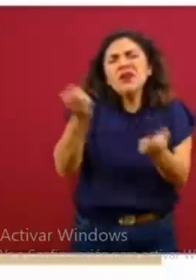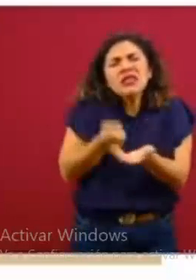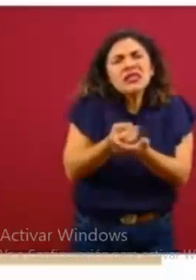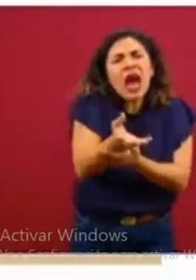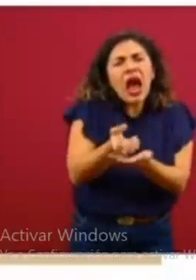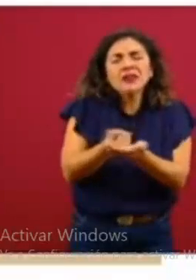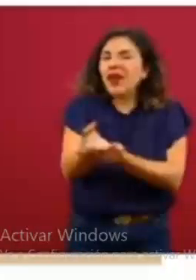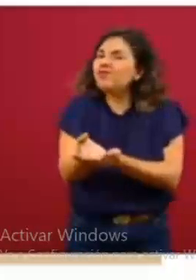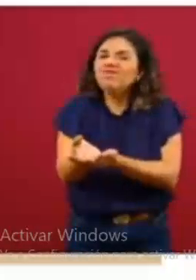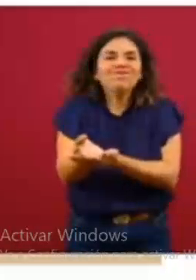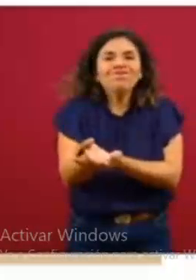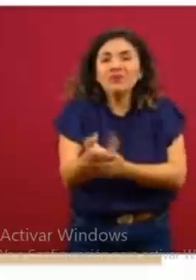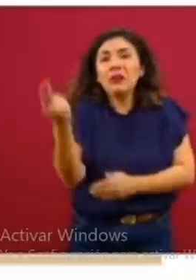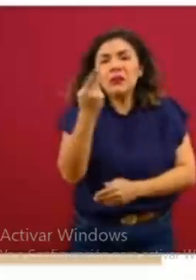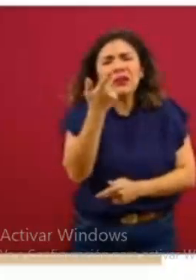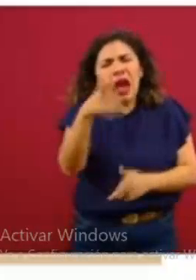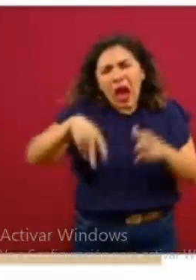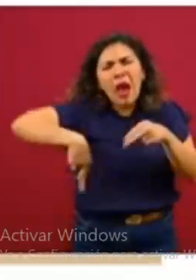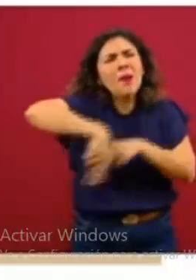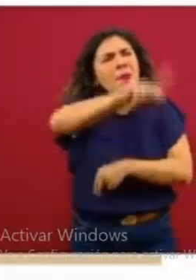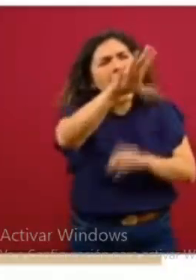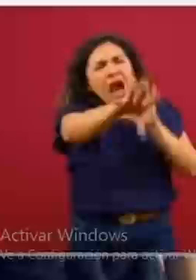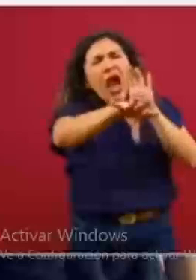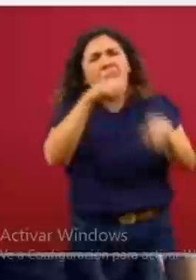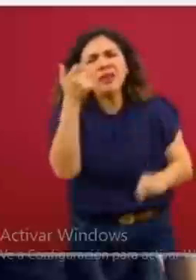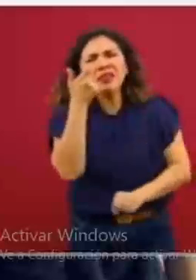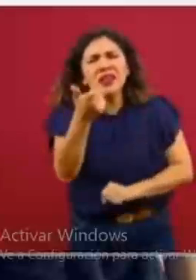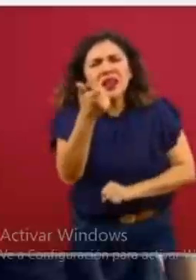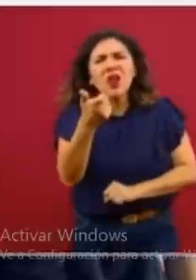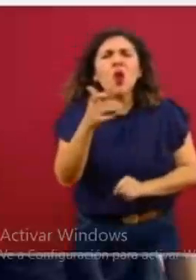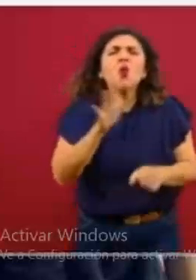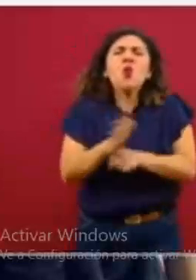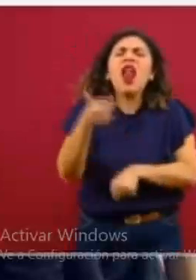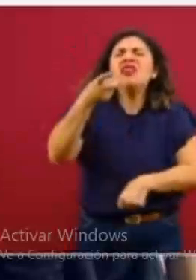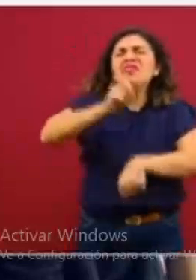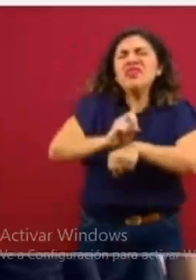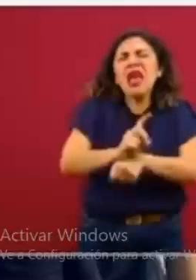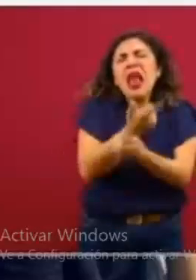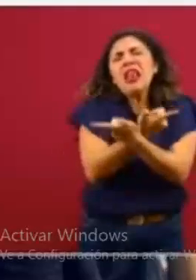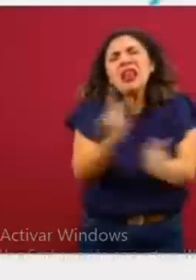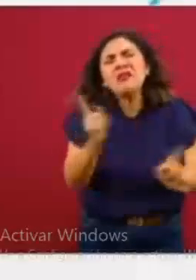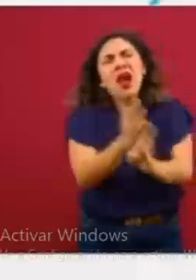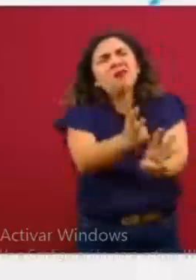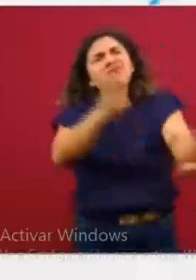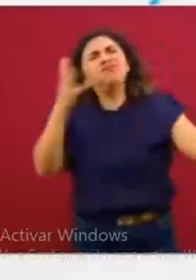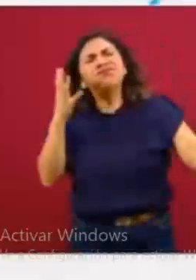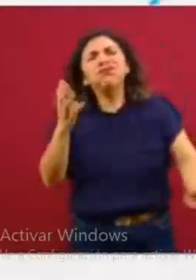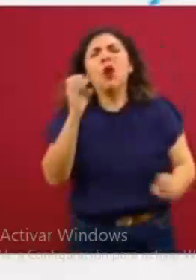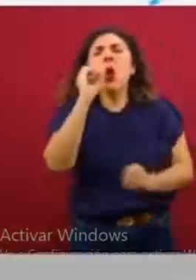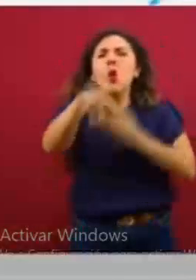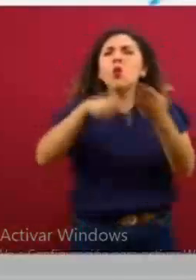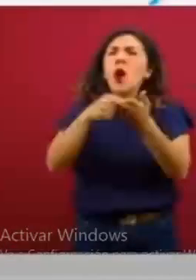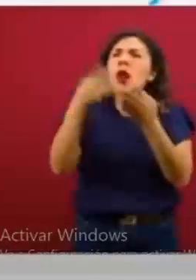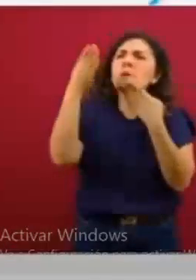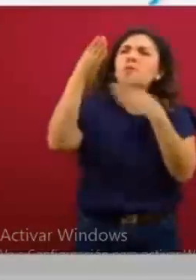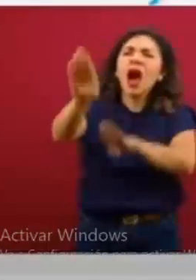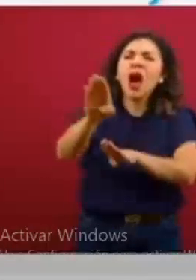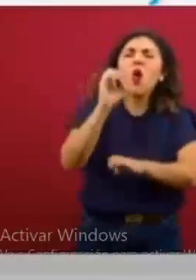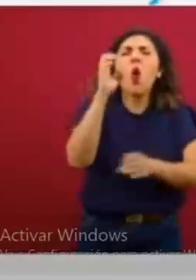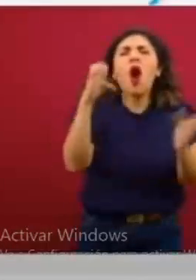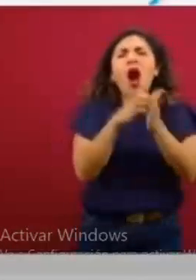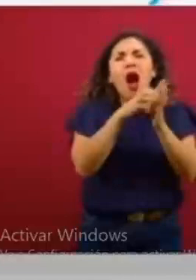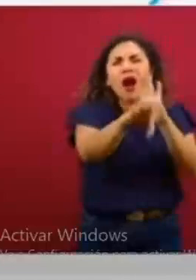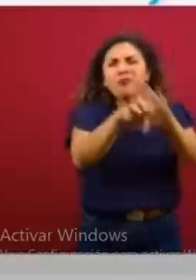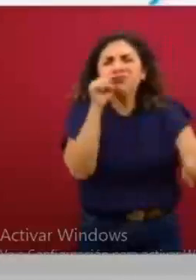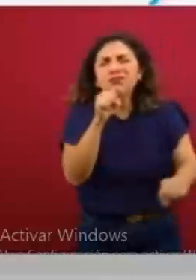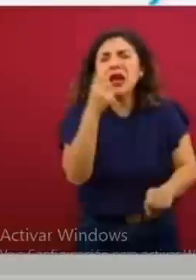salir por este recurso de manera constante, ya que pues las filas, acudir a tanto a una sucursal o a un cajero